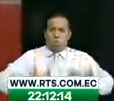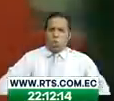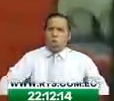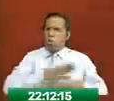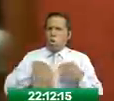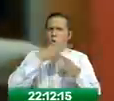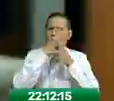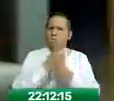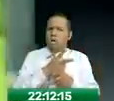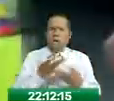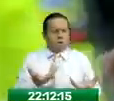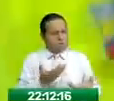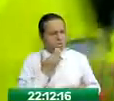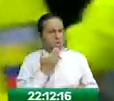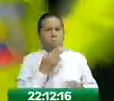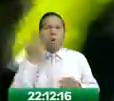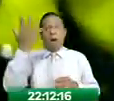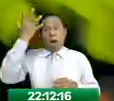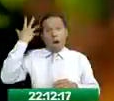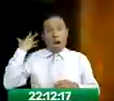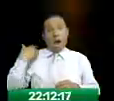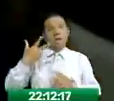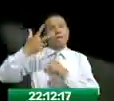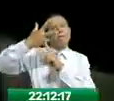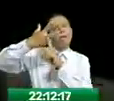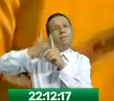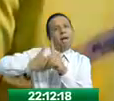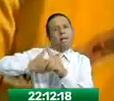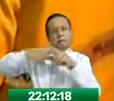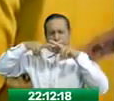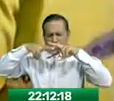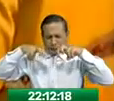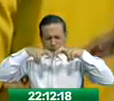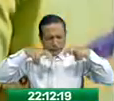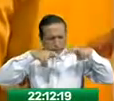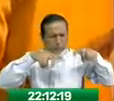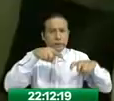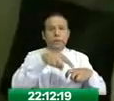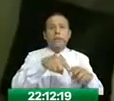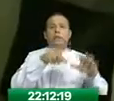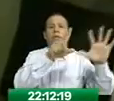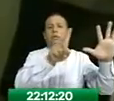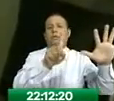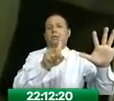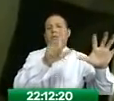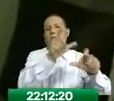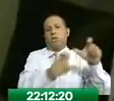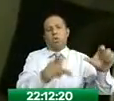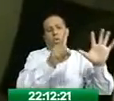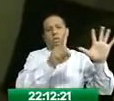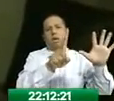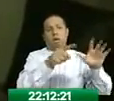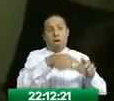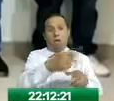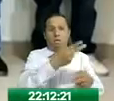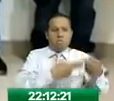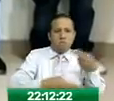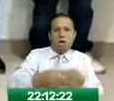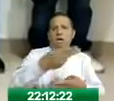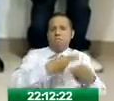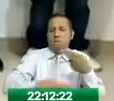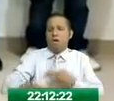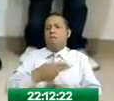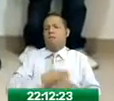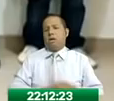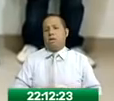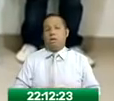Trabajo de inteligencia de 3 meses permitió dar con el paradero de 6 personas involucradas en contrabando y asociación ilícita. 4